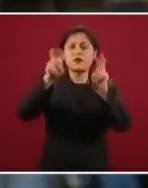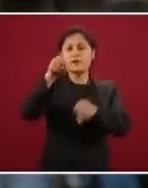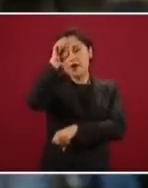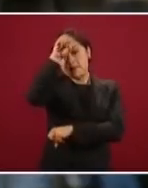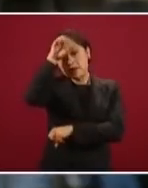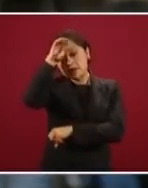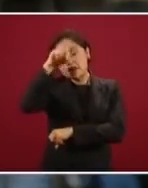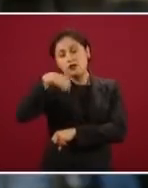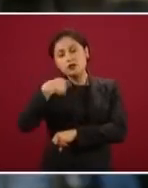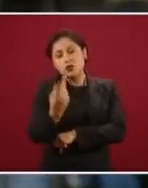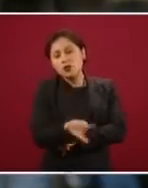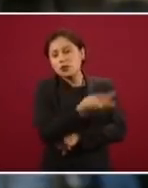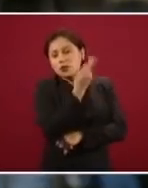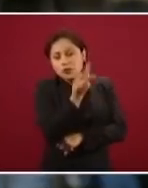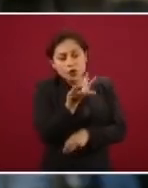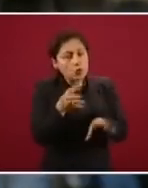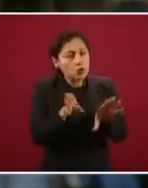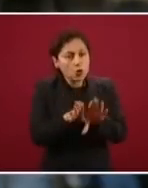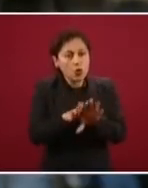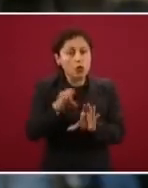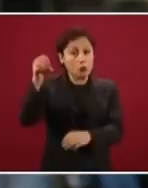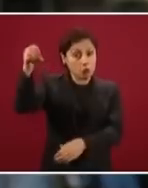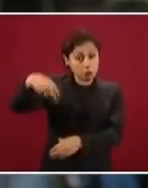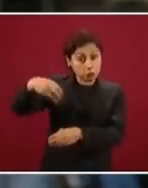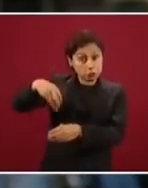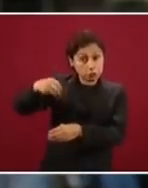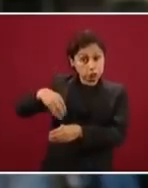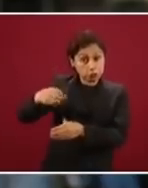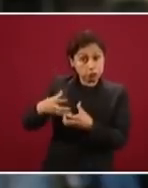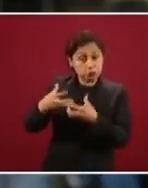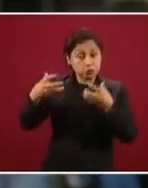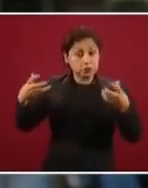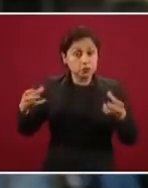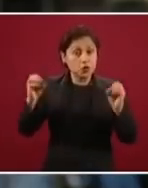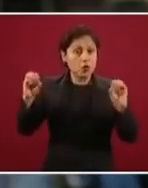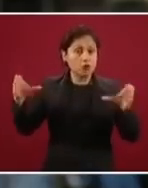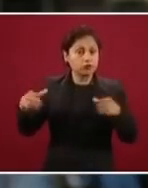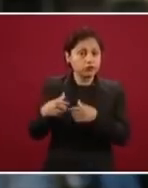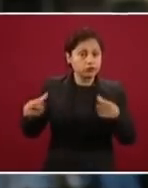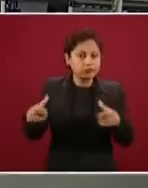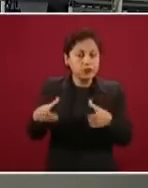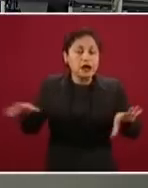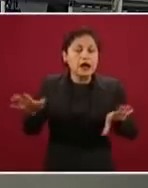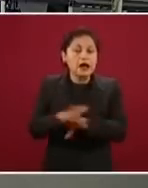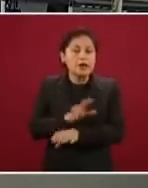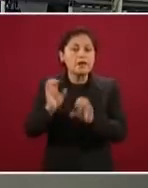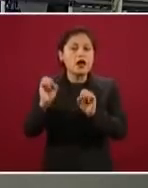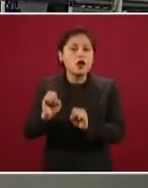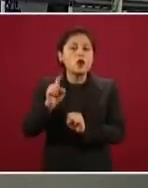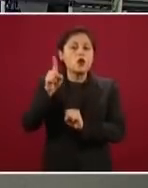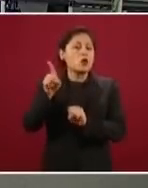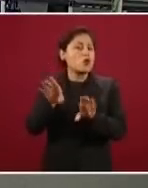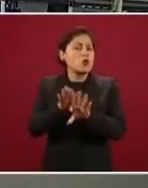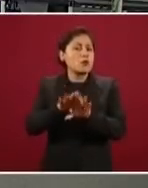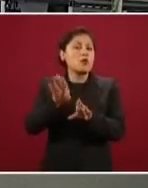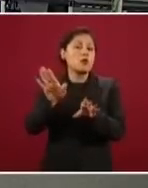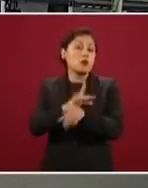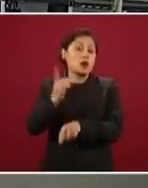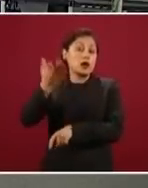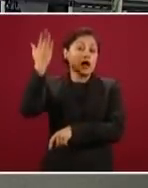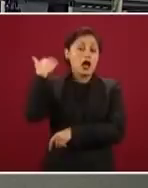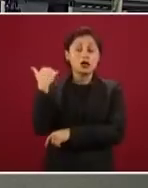en específico están ahora cómo le está yendo porque era el principal beneficiado a nivel nacional gracias si se va a